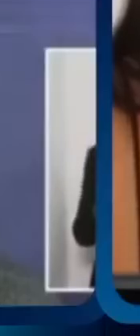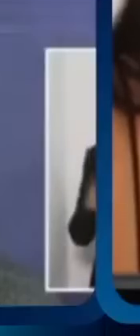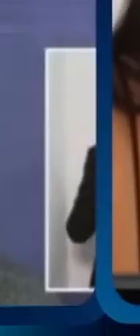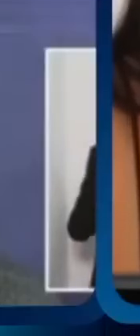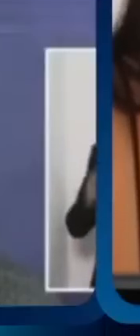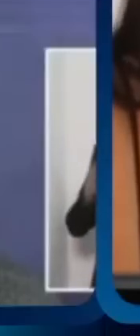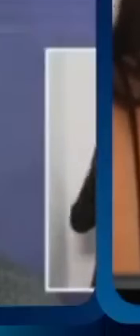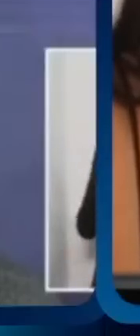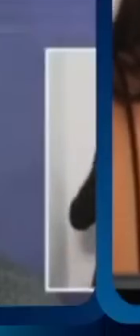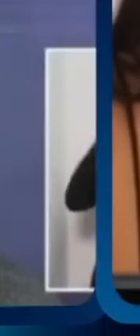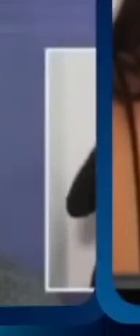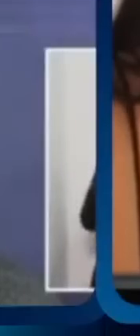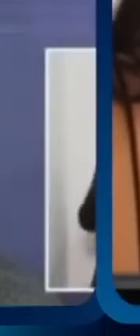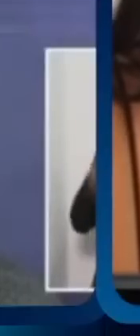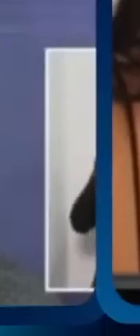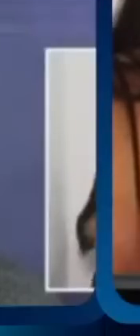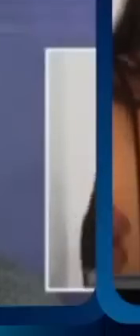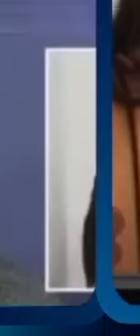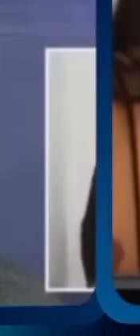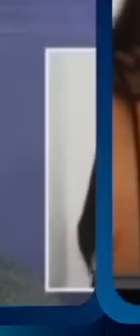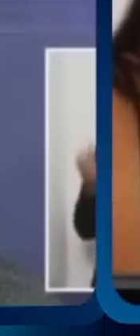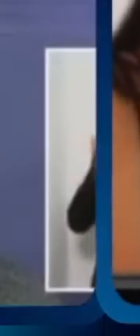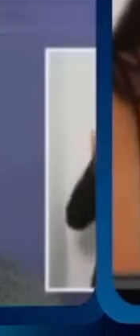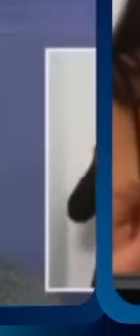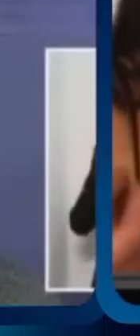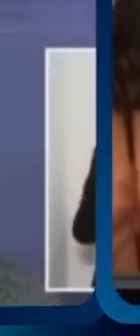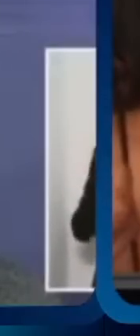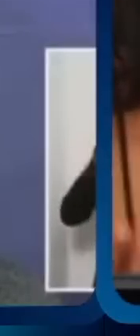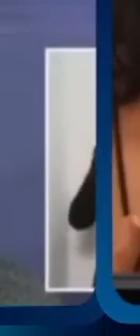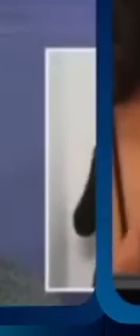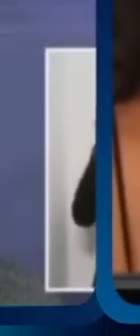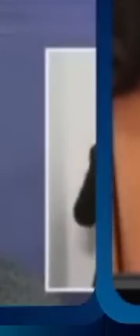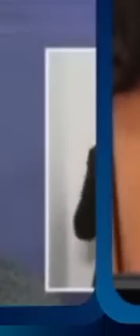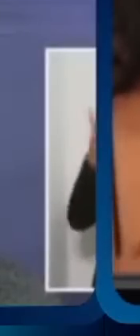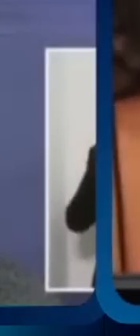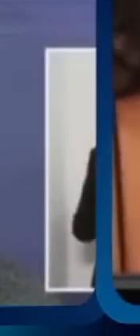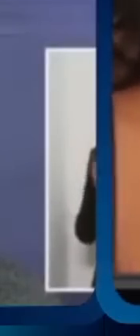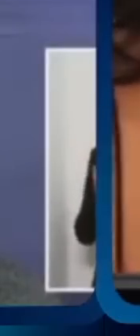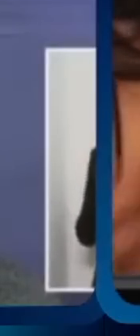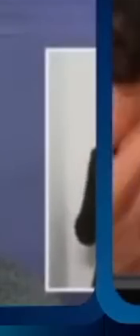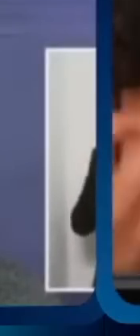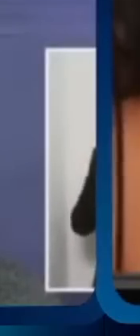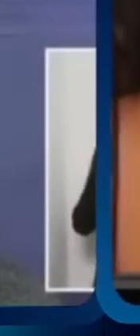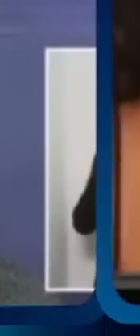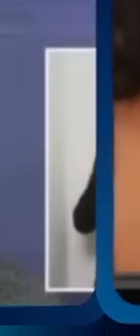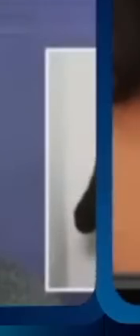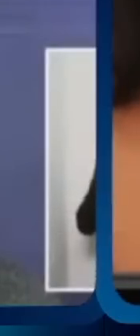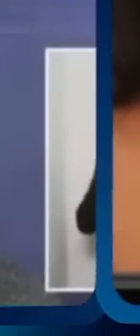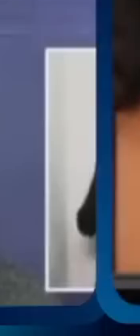al servicio de una agrupación principalmente priista y panista para avalar,